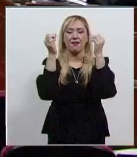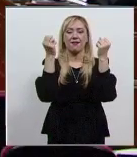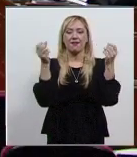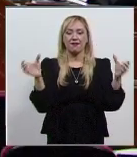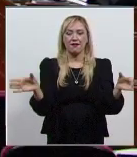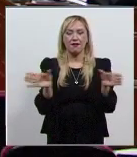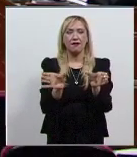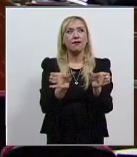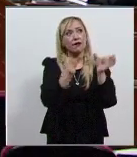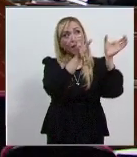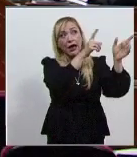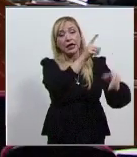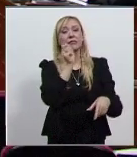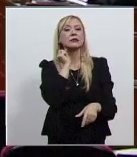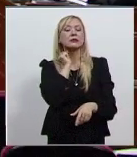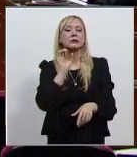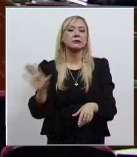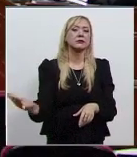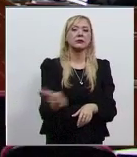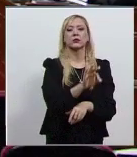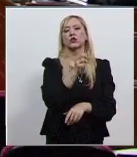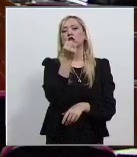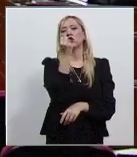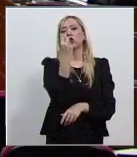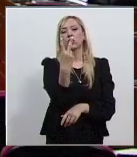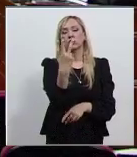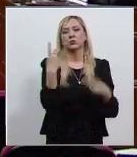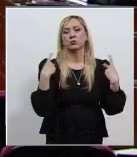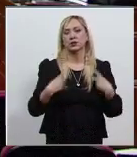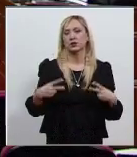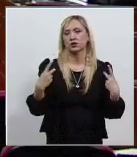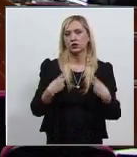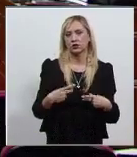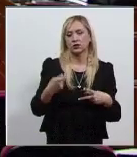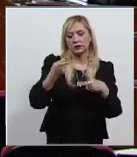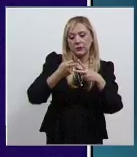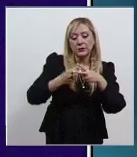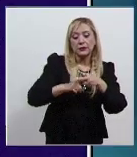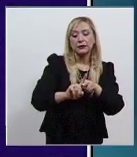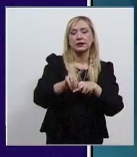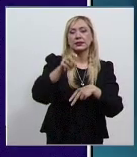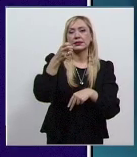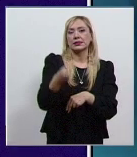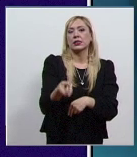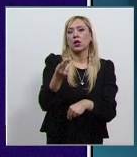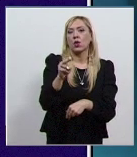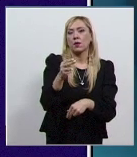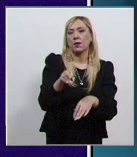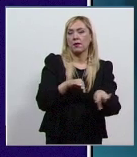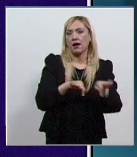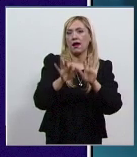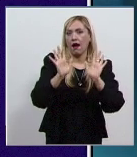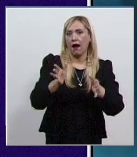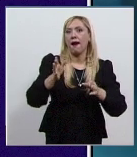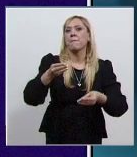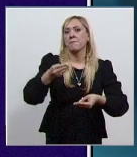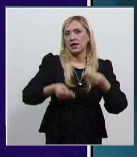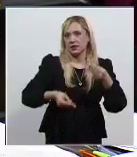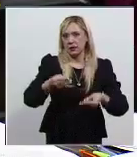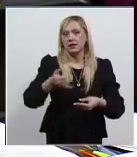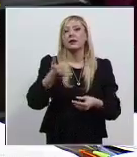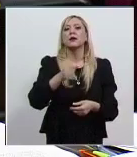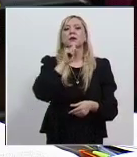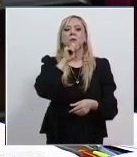elegir a dos magistrados de la Sala Superior del Tribunal Electoral que iniciarán funciones en el mes de noviembre. Además, en sesión conjunta